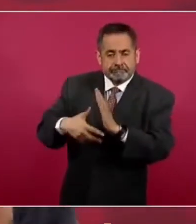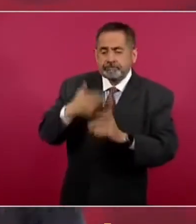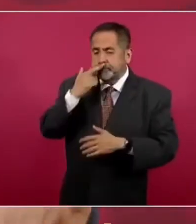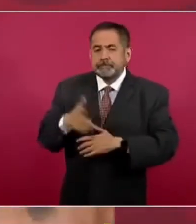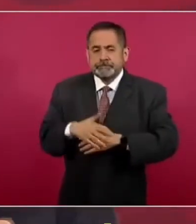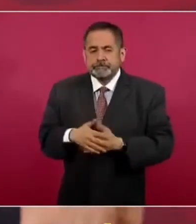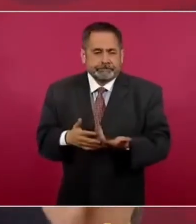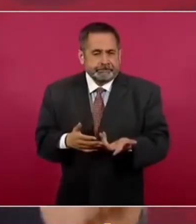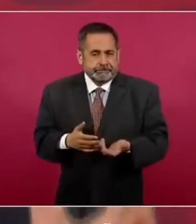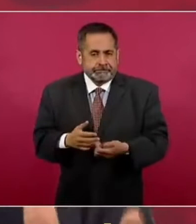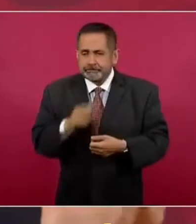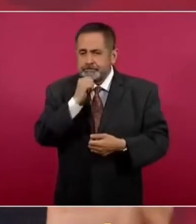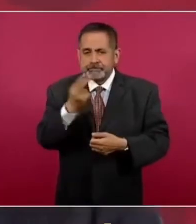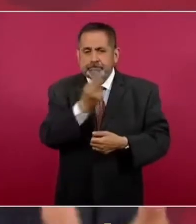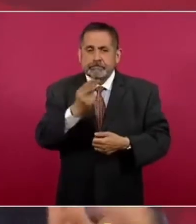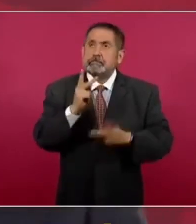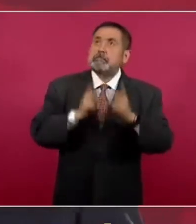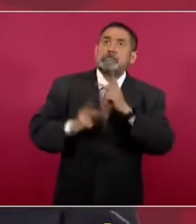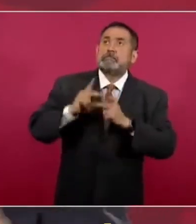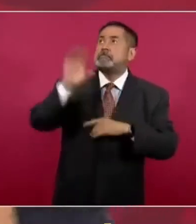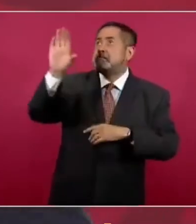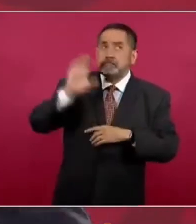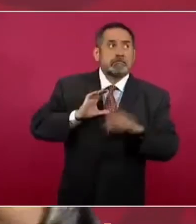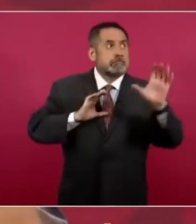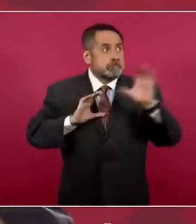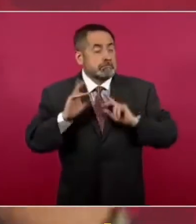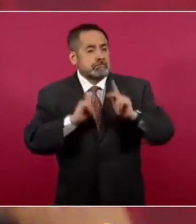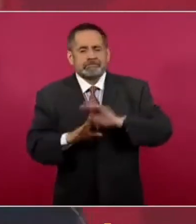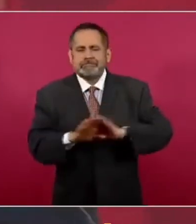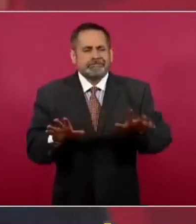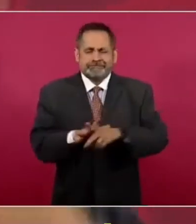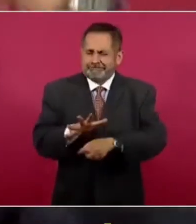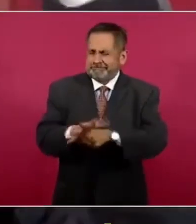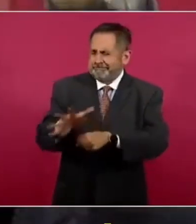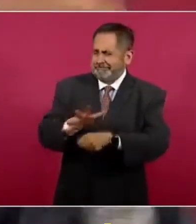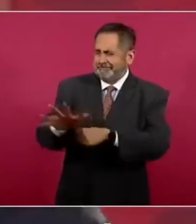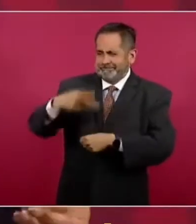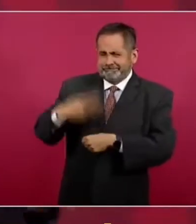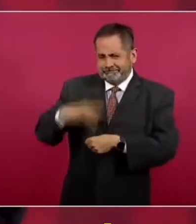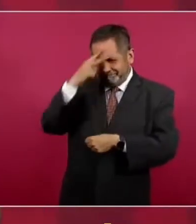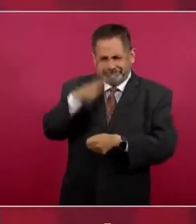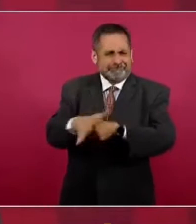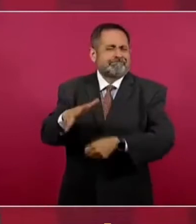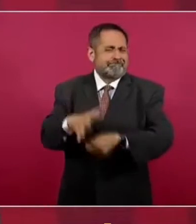no necesitamos endeudar al país porque ya tenemos esa infraestructura que no se usaba.